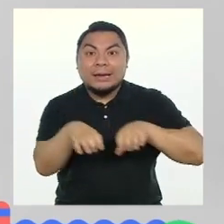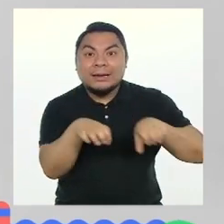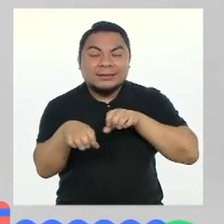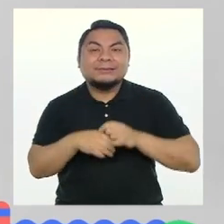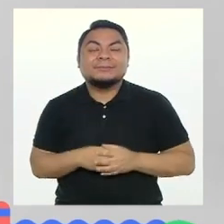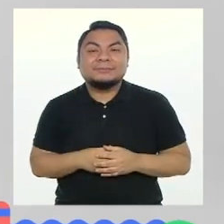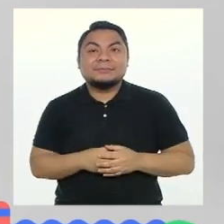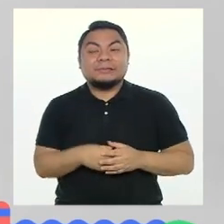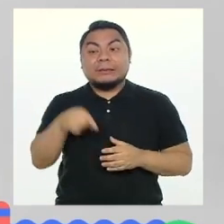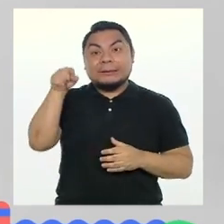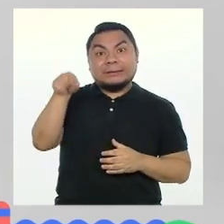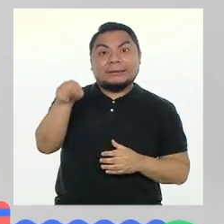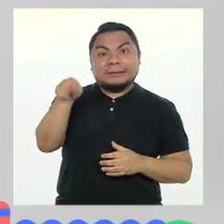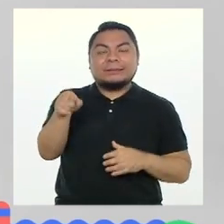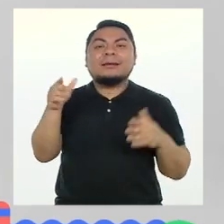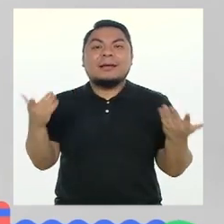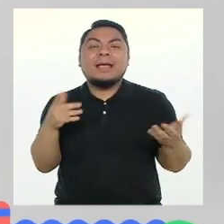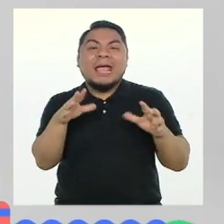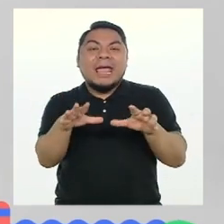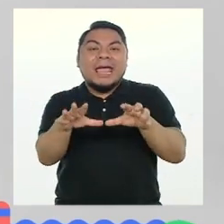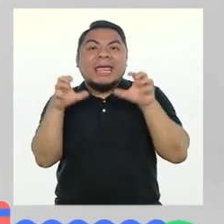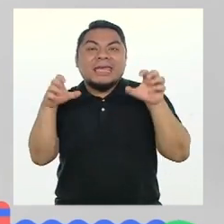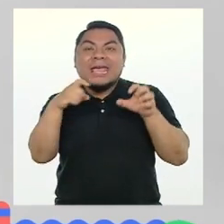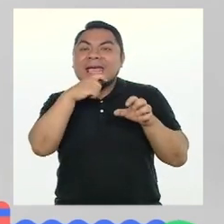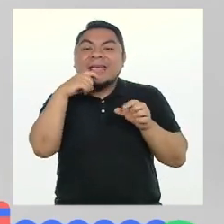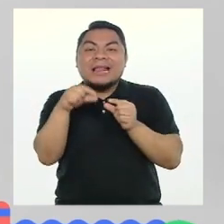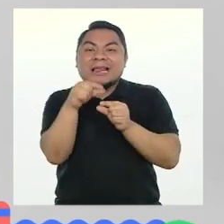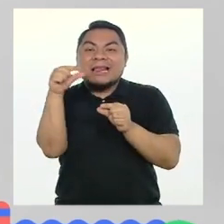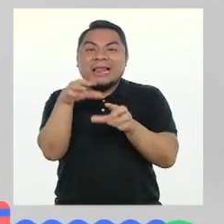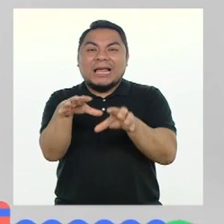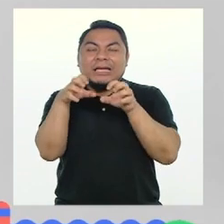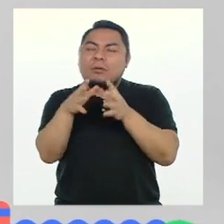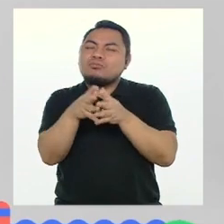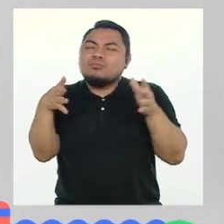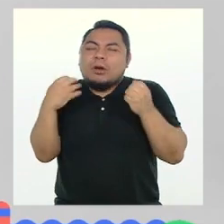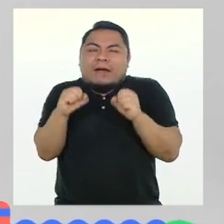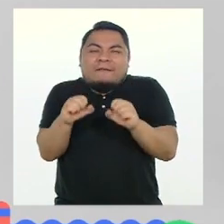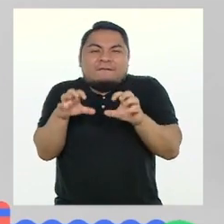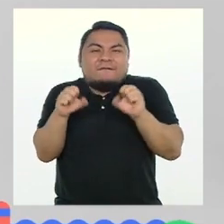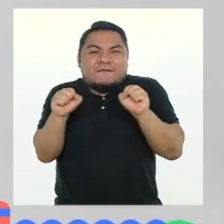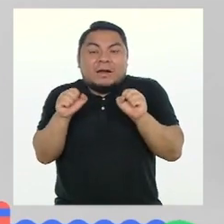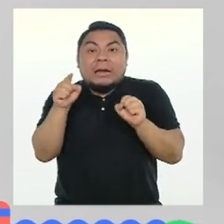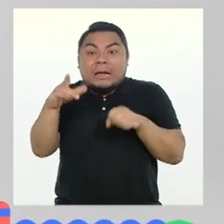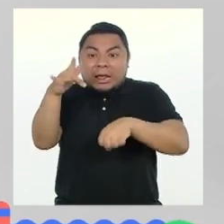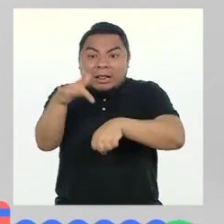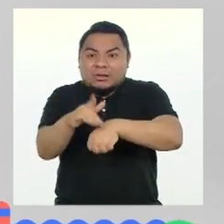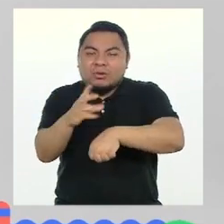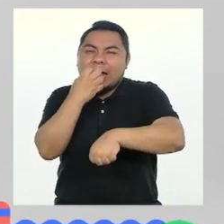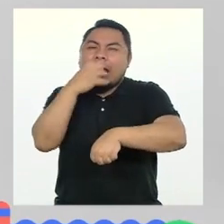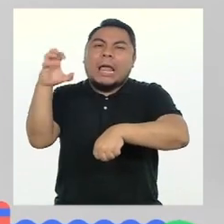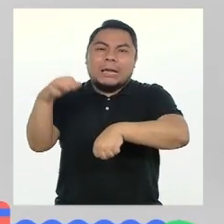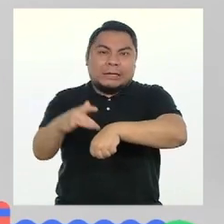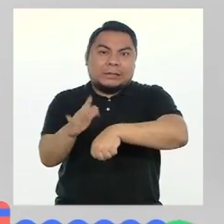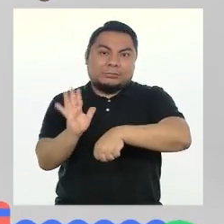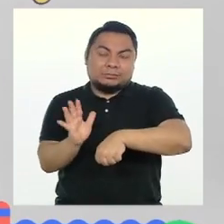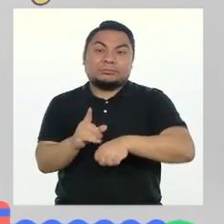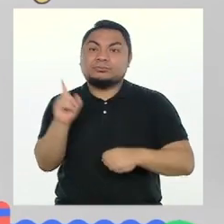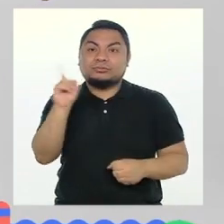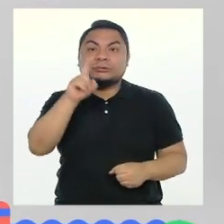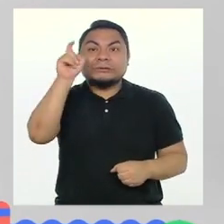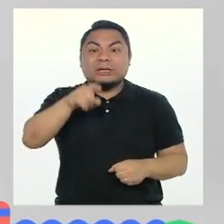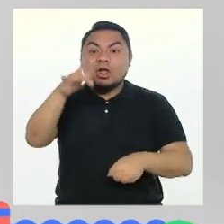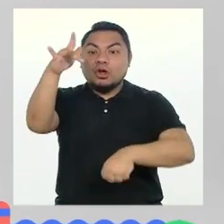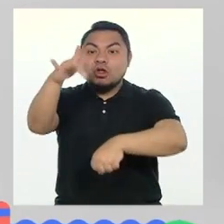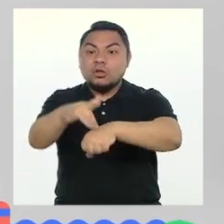hacemos. En este caso, el hielo hecho de gas estaba muy frío y nos podíamos quemar. Por eso no se